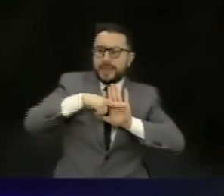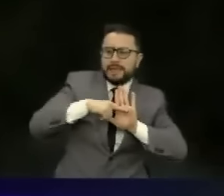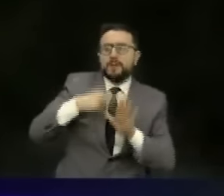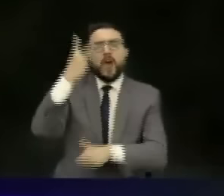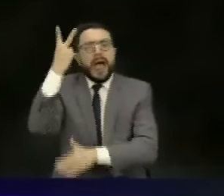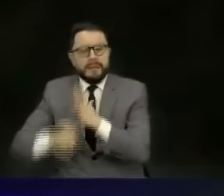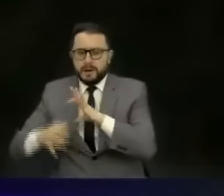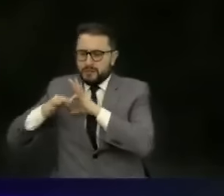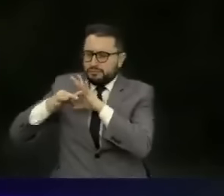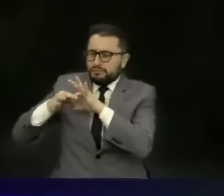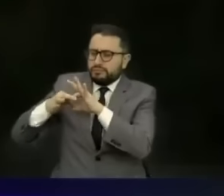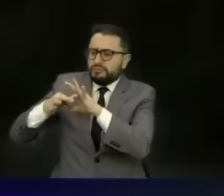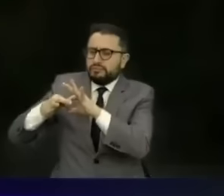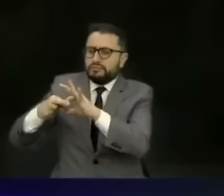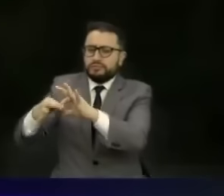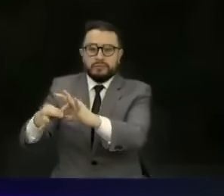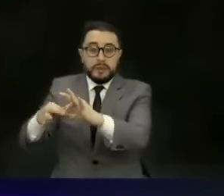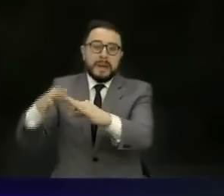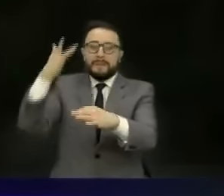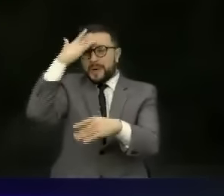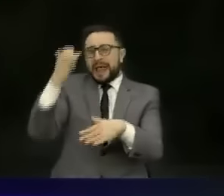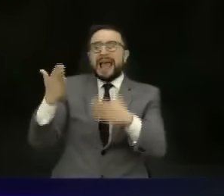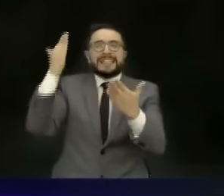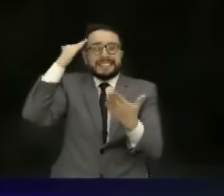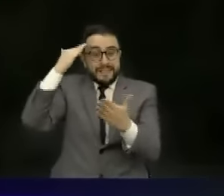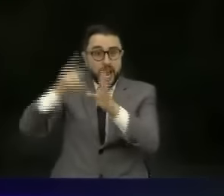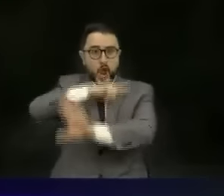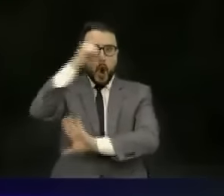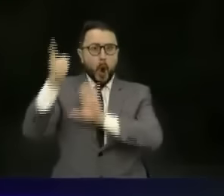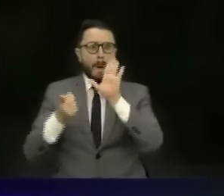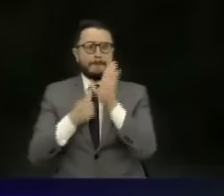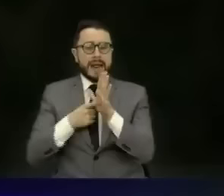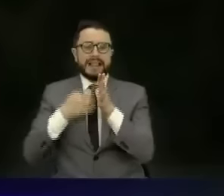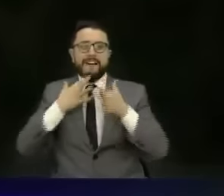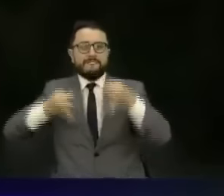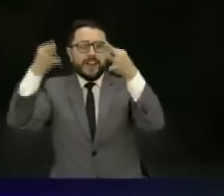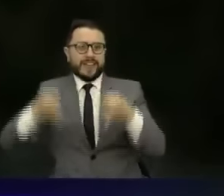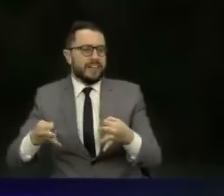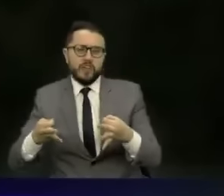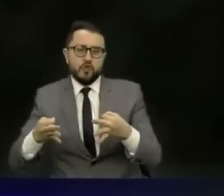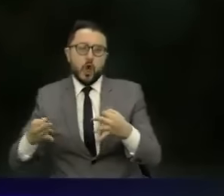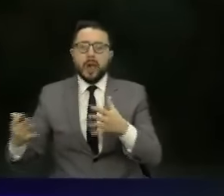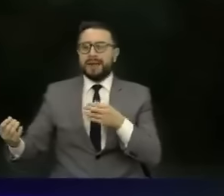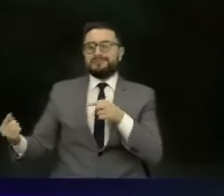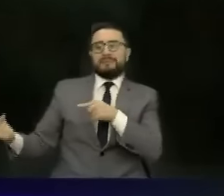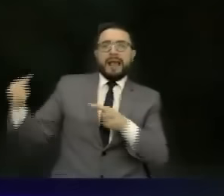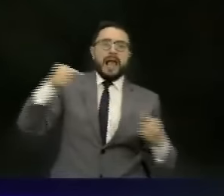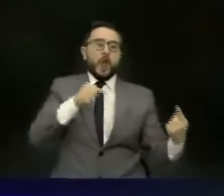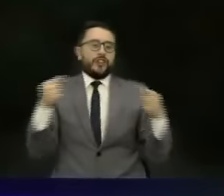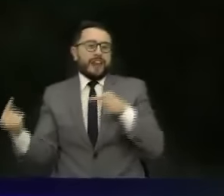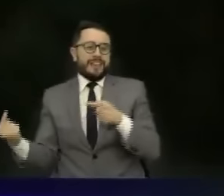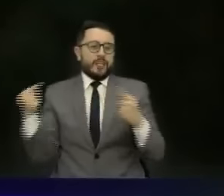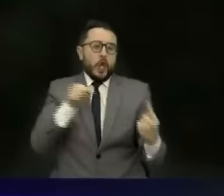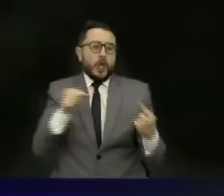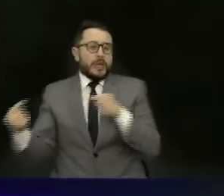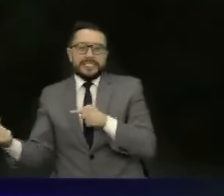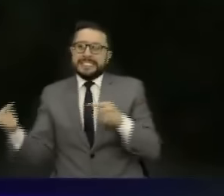el fluir siempre es contradictorio, como la vida misma. Pero aquí estamos en